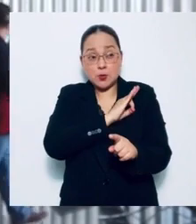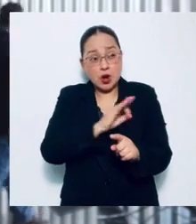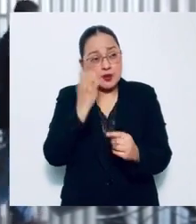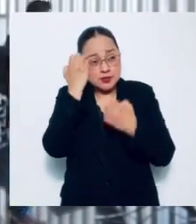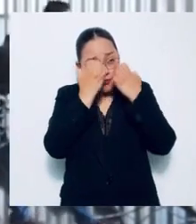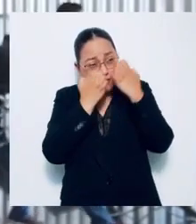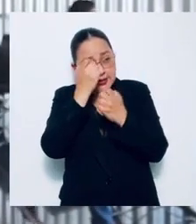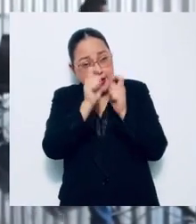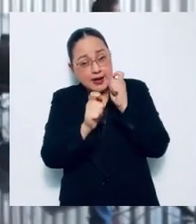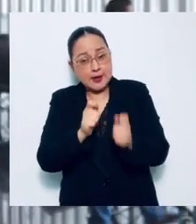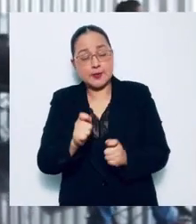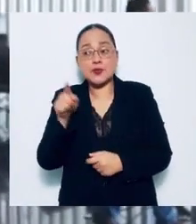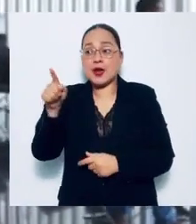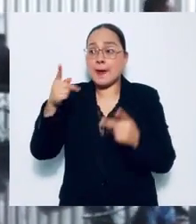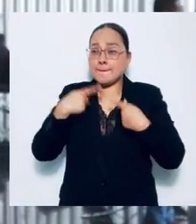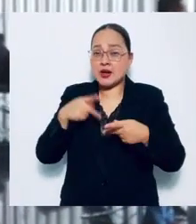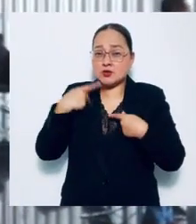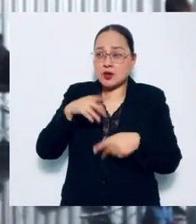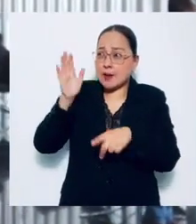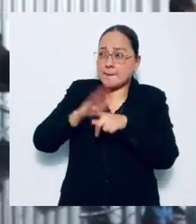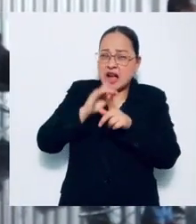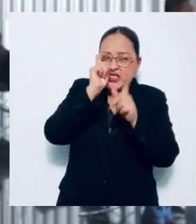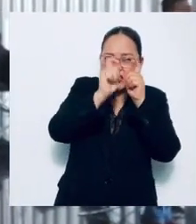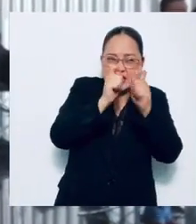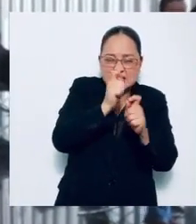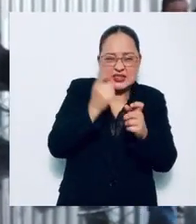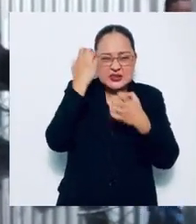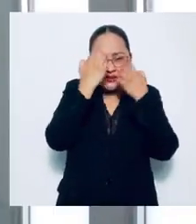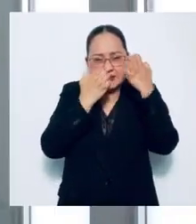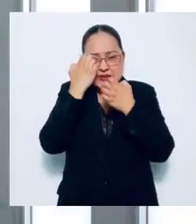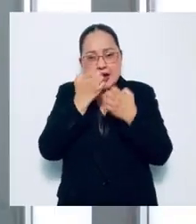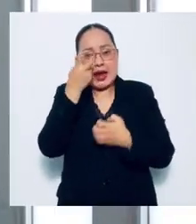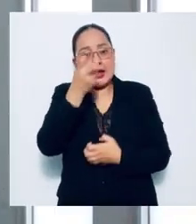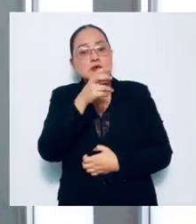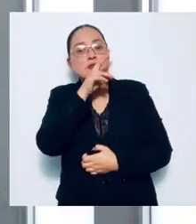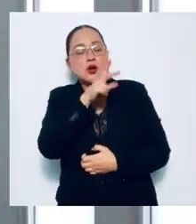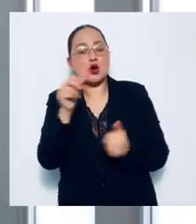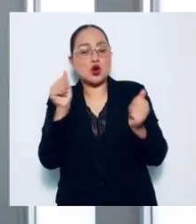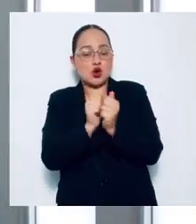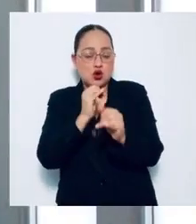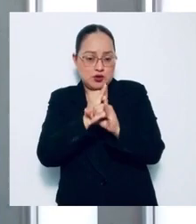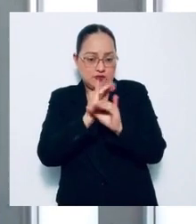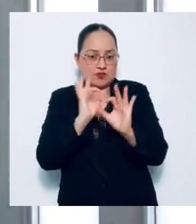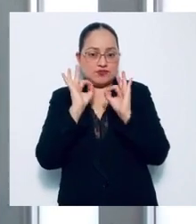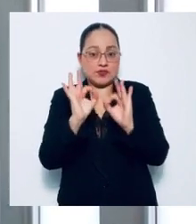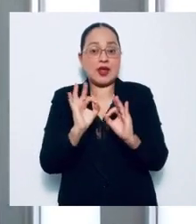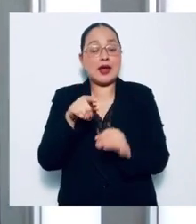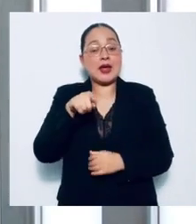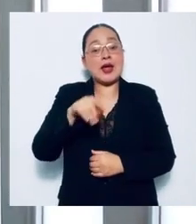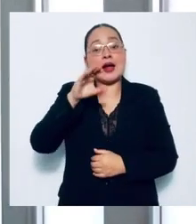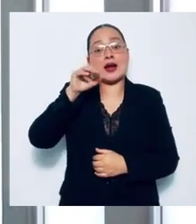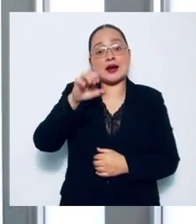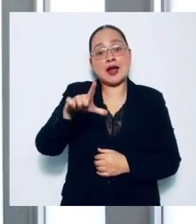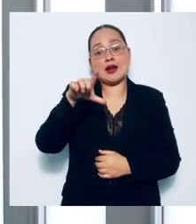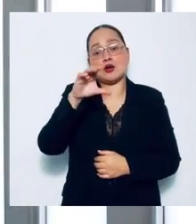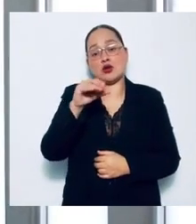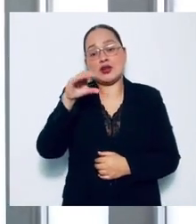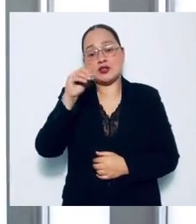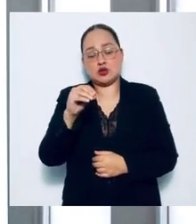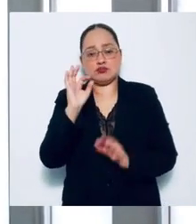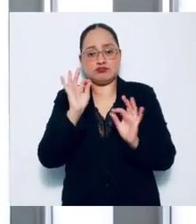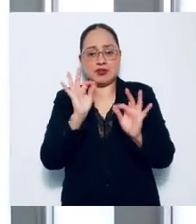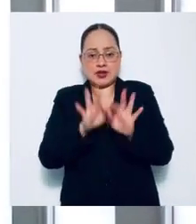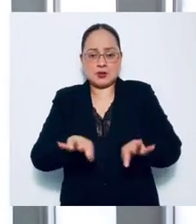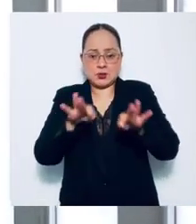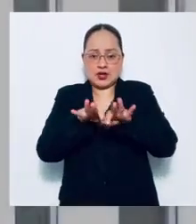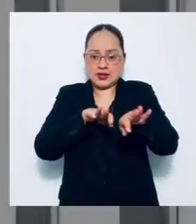evaluar. Las mentes críticas son mejores si están bien informadas. Y el Canal del Congreso hace un gran papel al